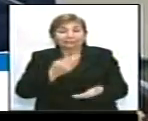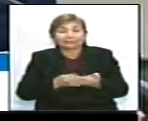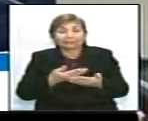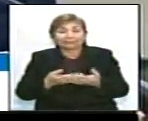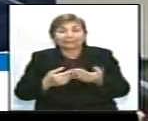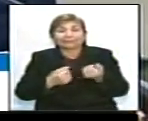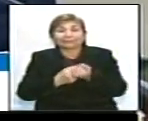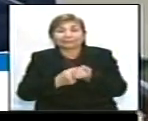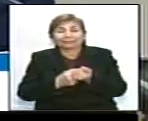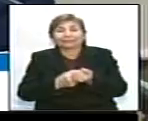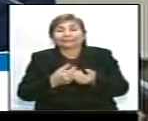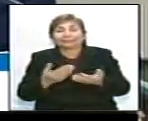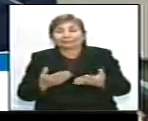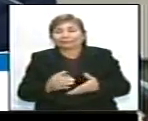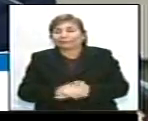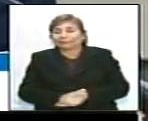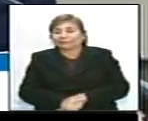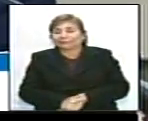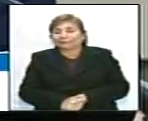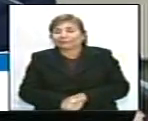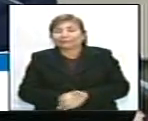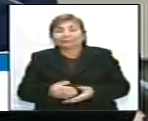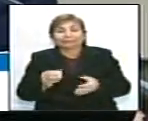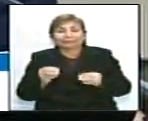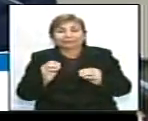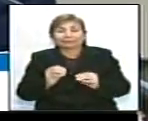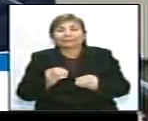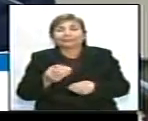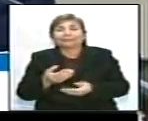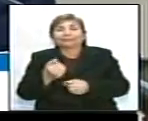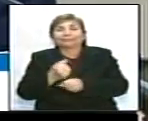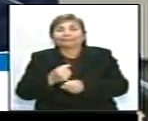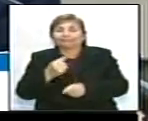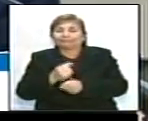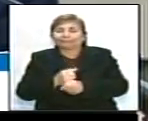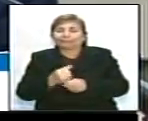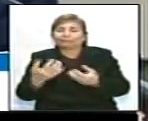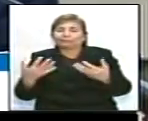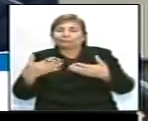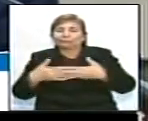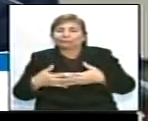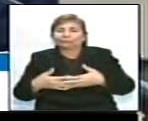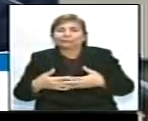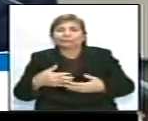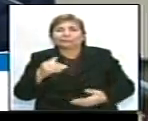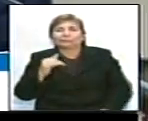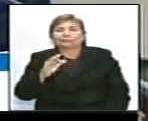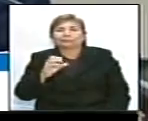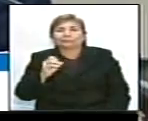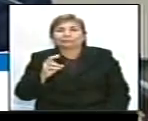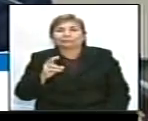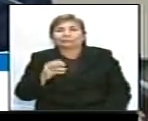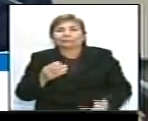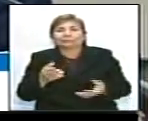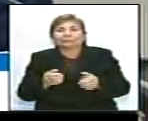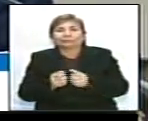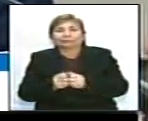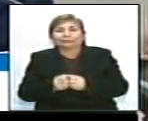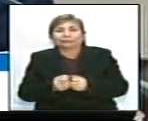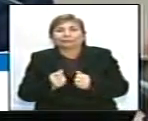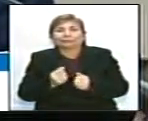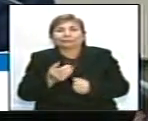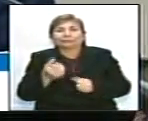fortalecer capacidades. Entonces, en el tema de restauración, se está trabajando muy de la mano el CERFOR con los gobiernos regionales